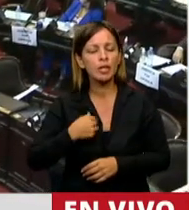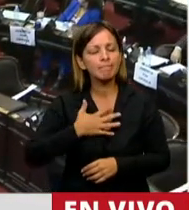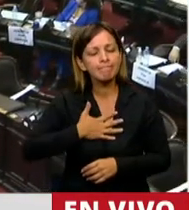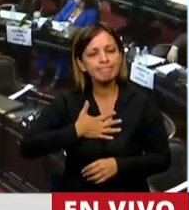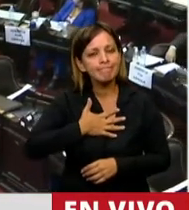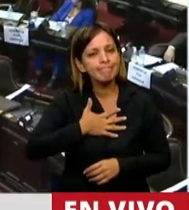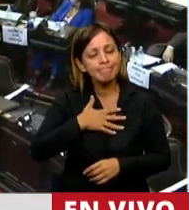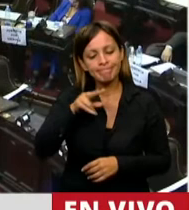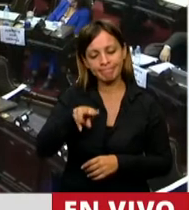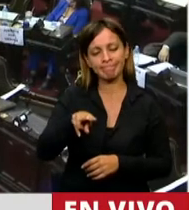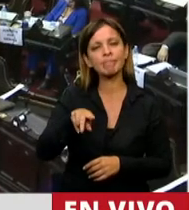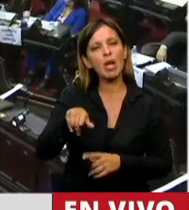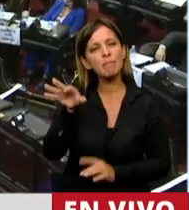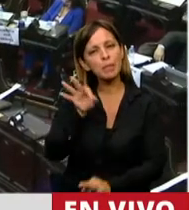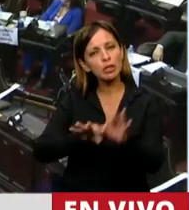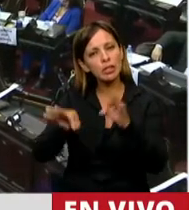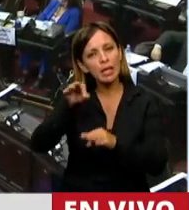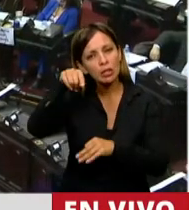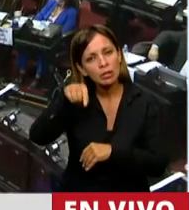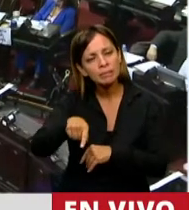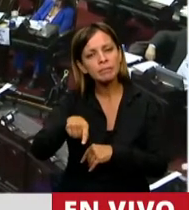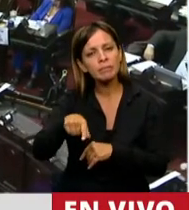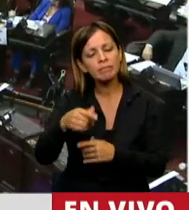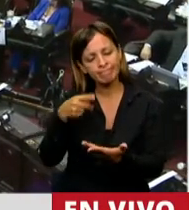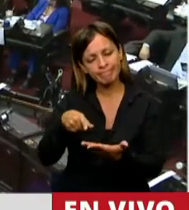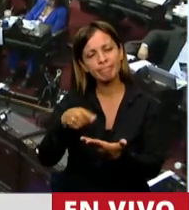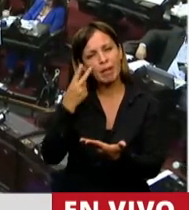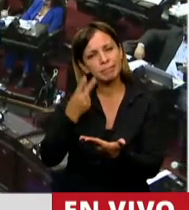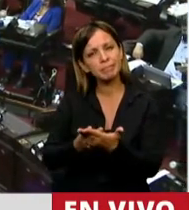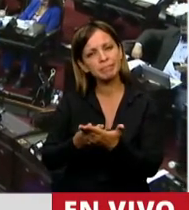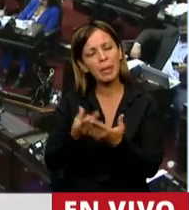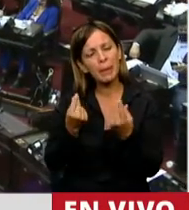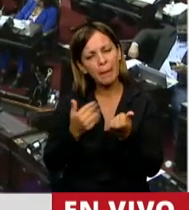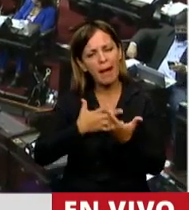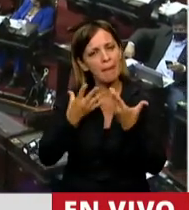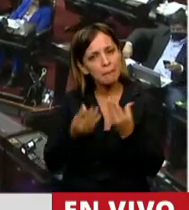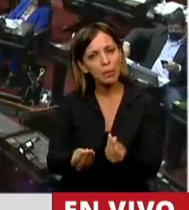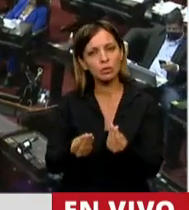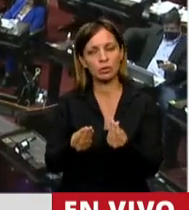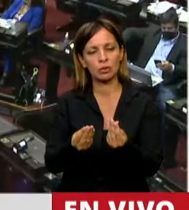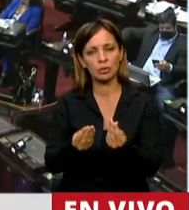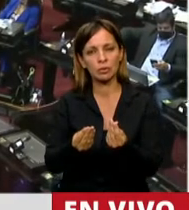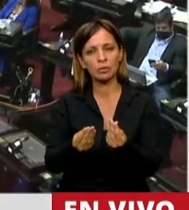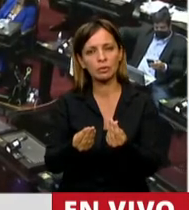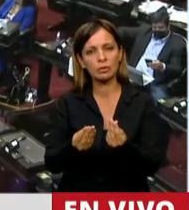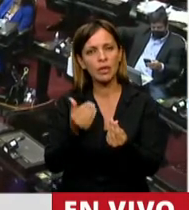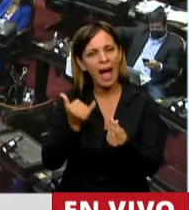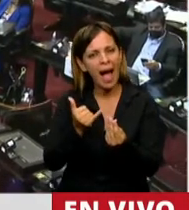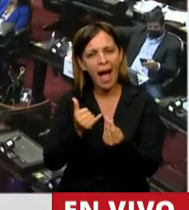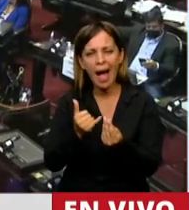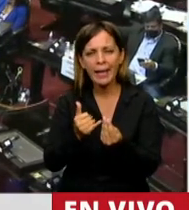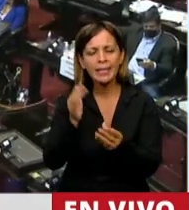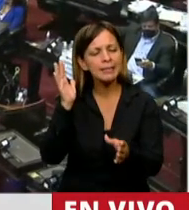en este proyecto que hoy estamos tratando, que valoro, que celebro, que acompaño, hay una